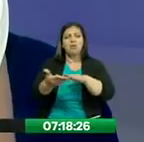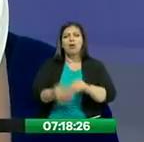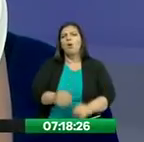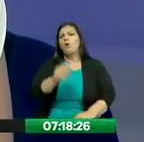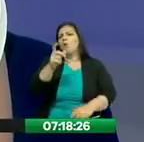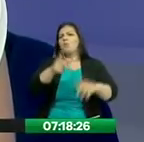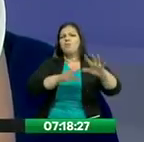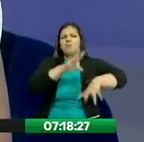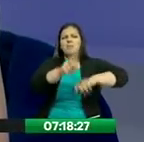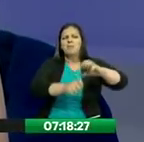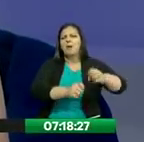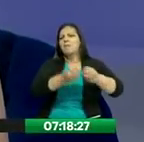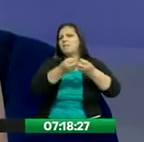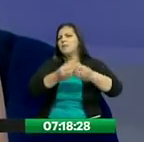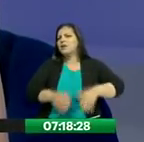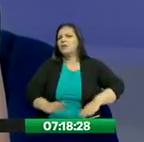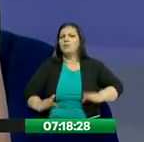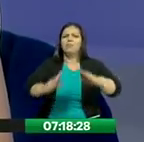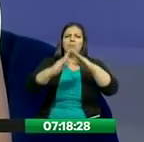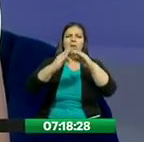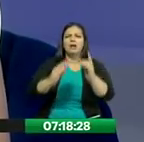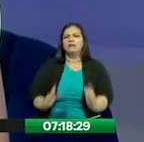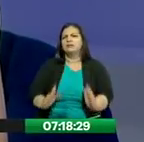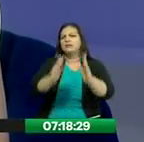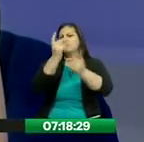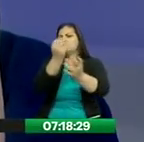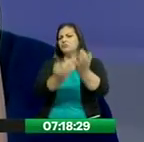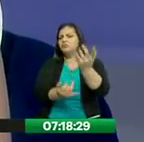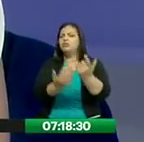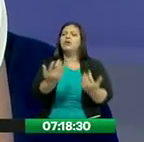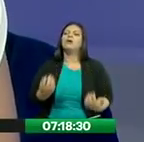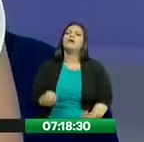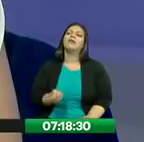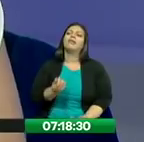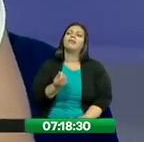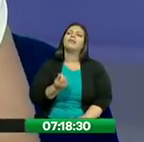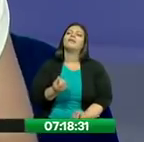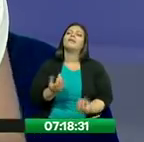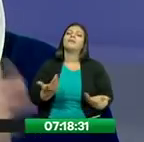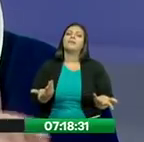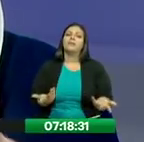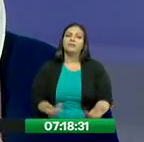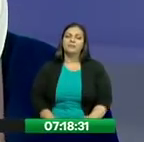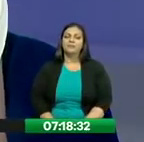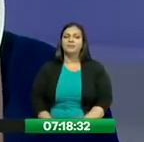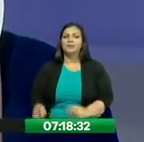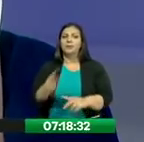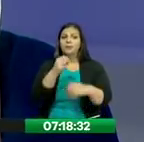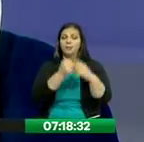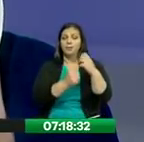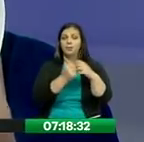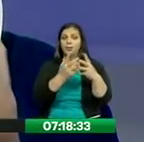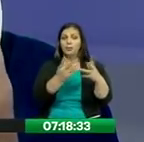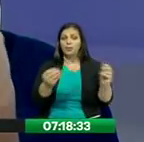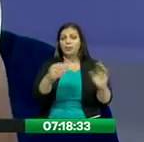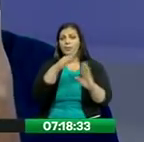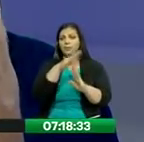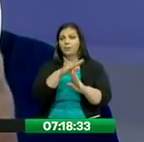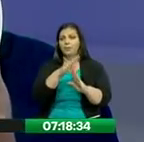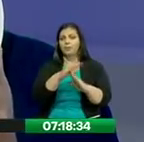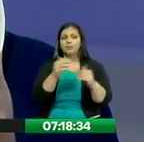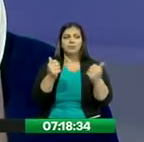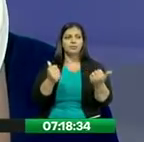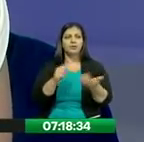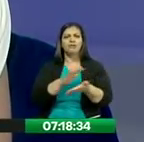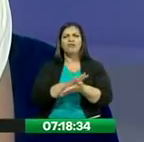realmente antes de ver con qué cuenta, estemos claros que ahora, después de que ya pasó la tormenta, cada partido en este momento